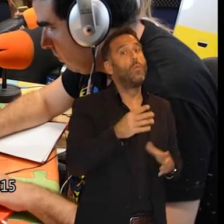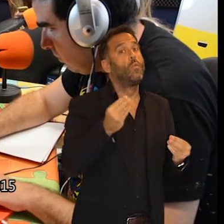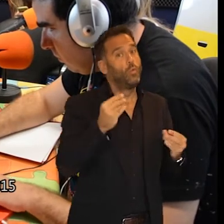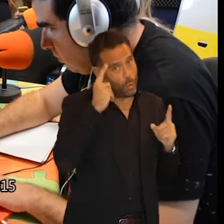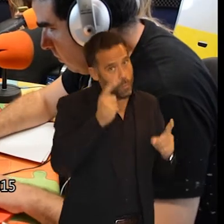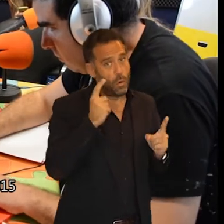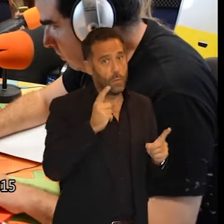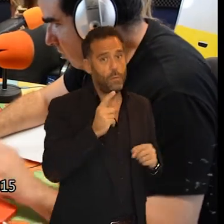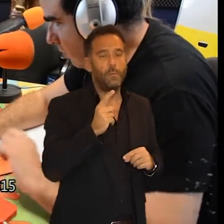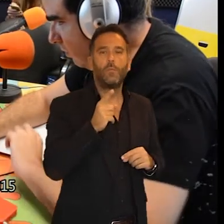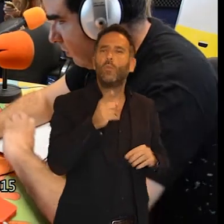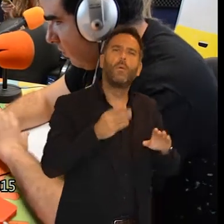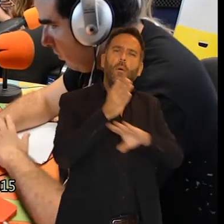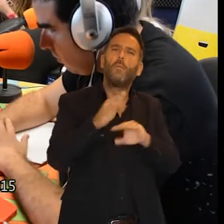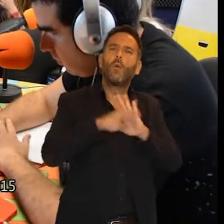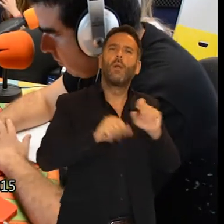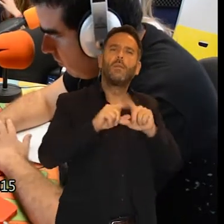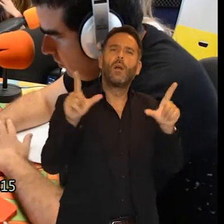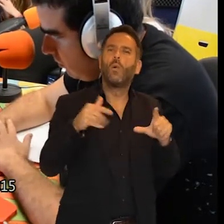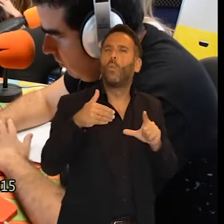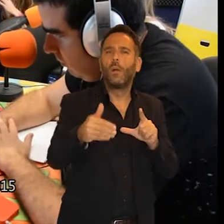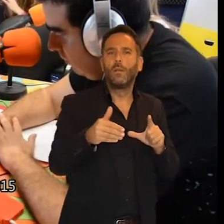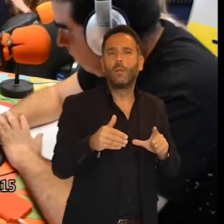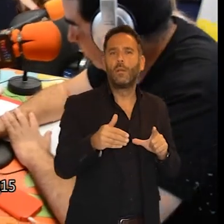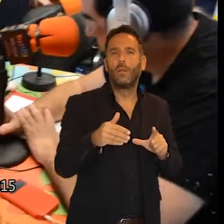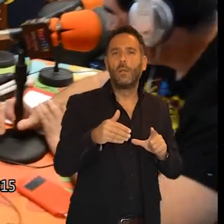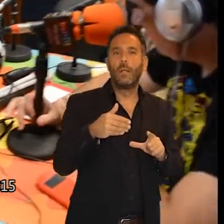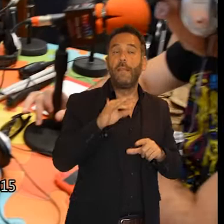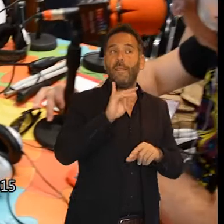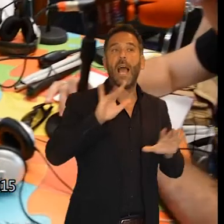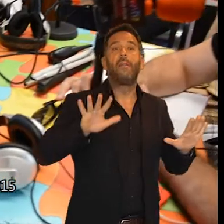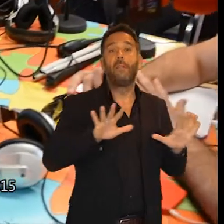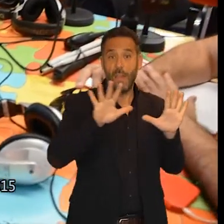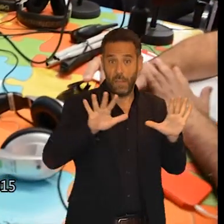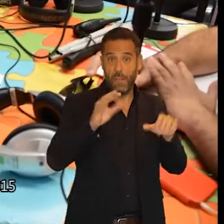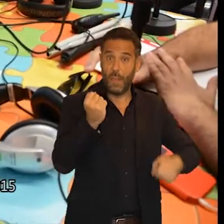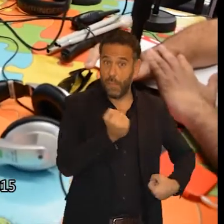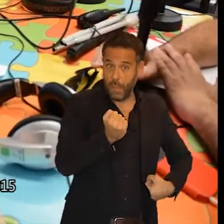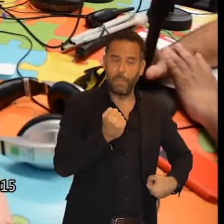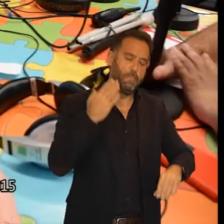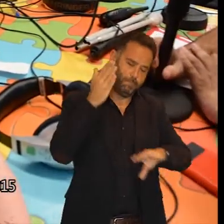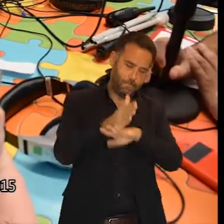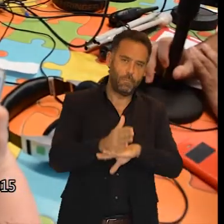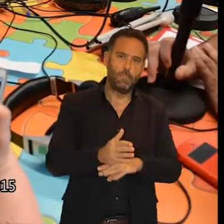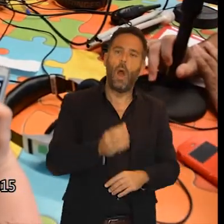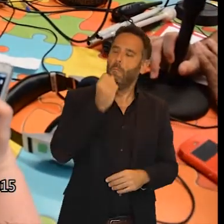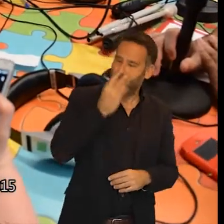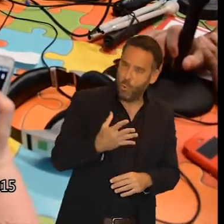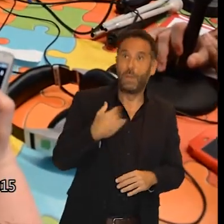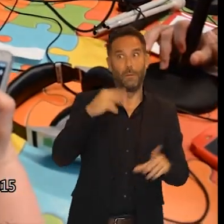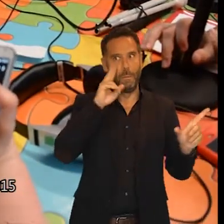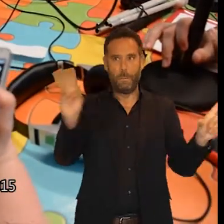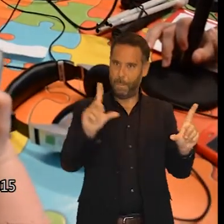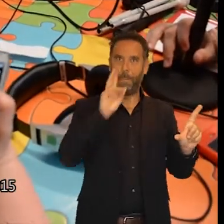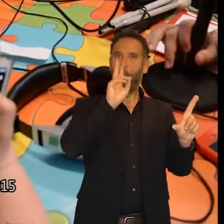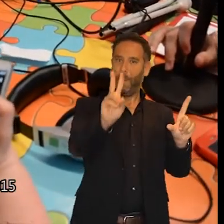Que eso es mucho. ¿Cuándo tenés que ir al programa? ¿Cuándo es el mes? El próximo día 10. El día 10 de diciembre. Bueno, pues allí estaremos delante de la pantalla viendo,